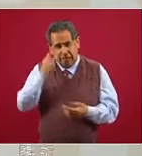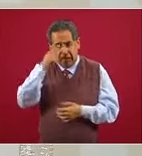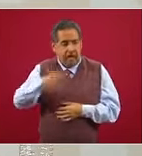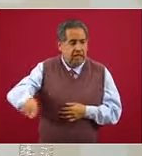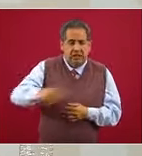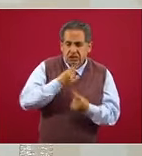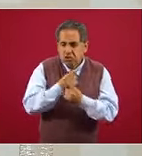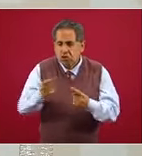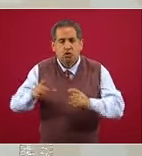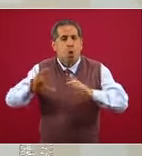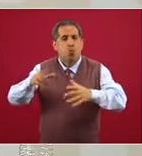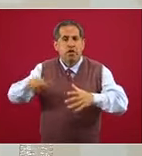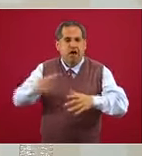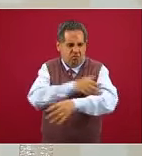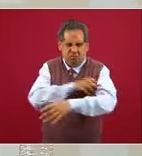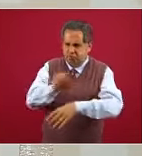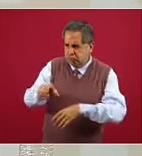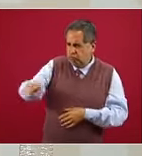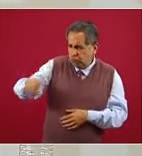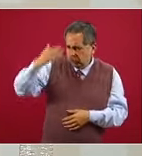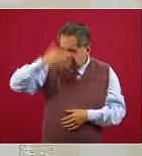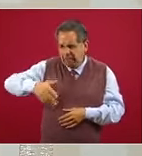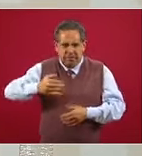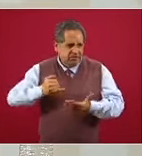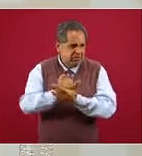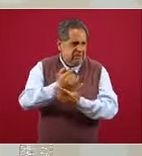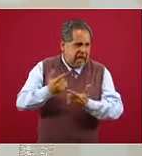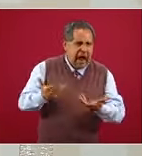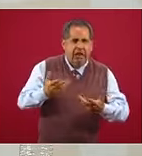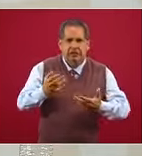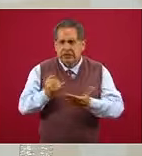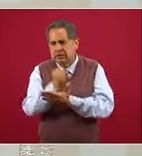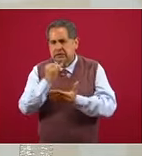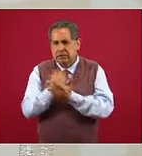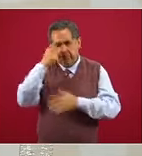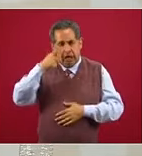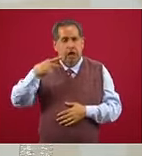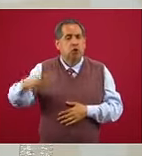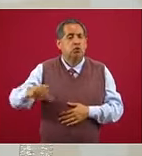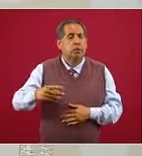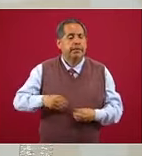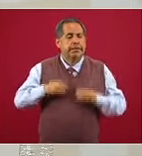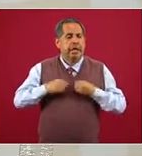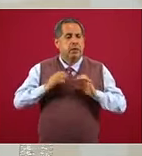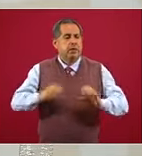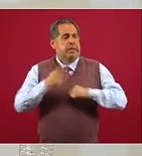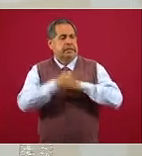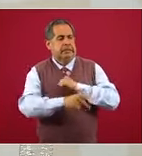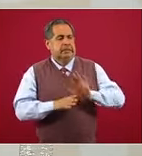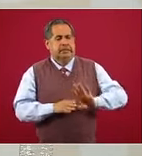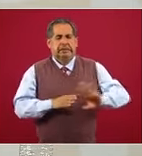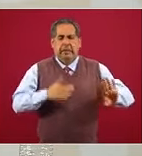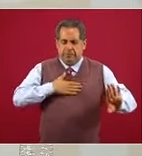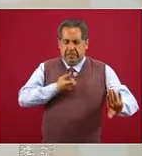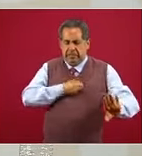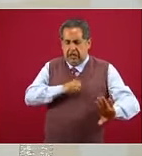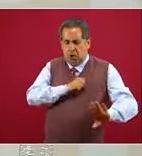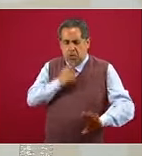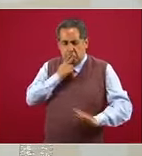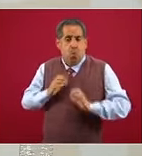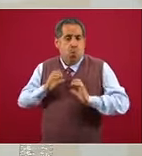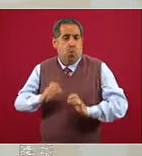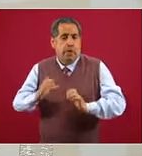empoderar a las comunidades para que tomen acciones y tomen decisiones para administrar sus riesgos de la salud, ¿no?